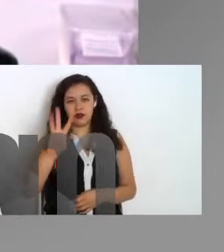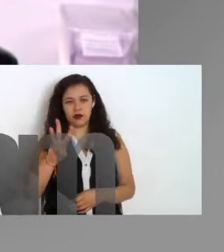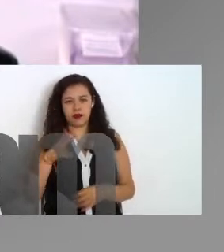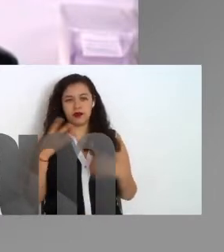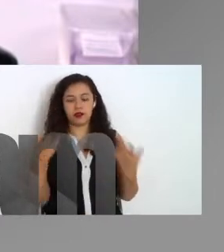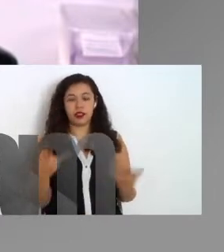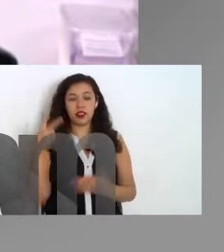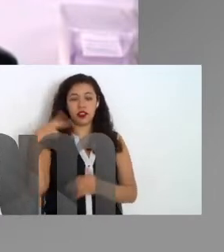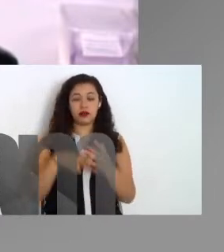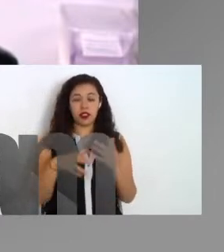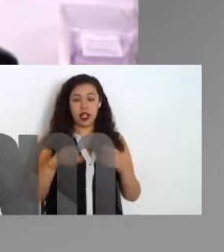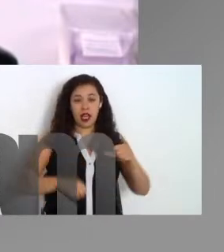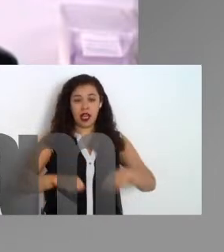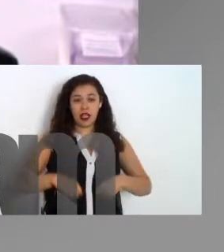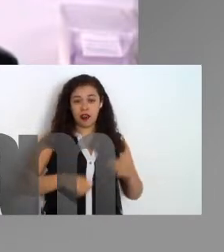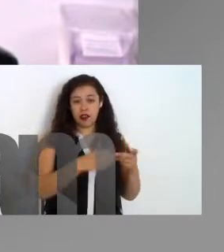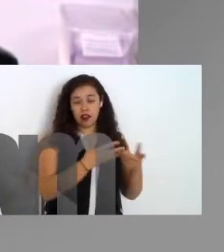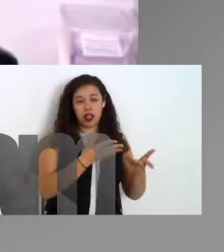lleno de actividades,